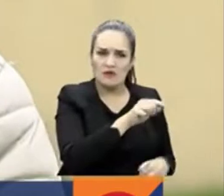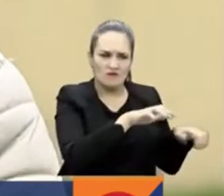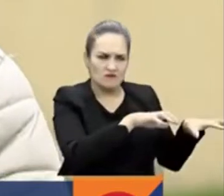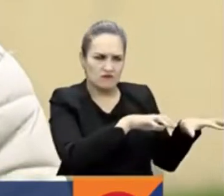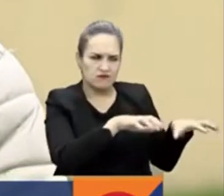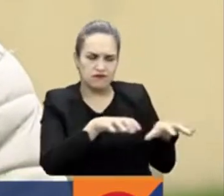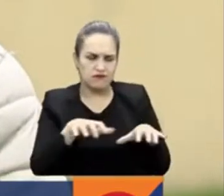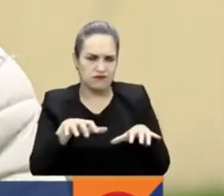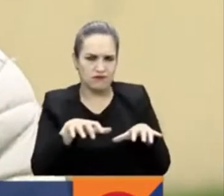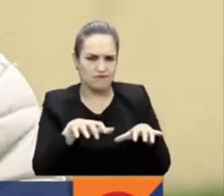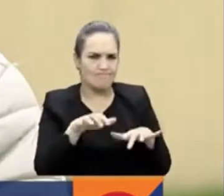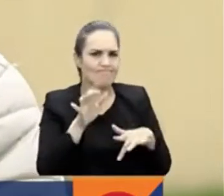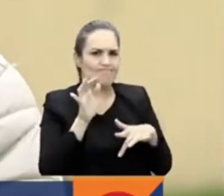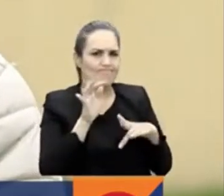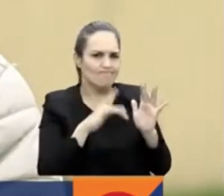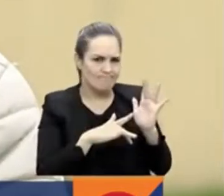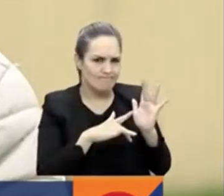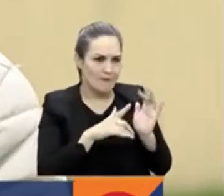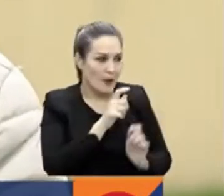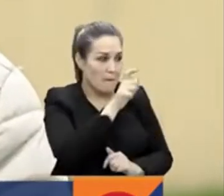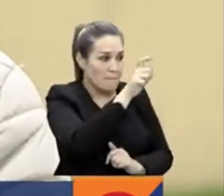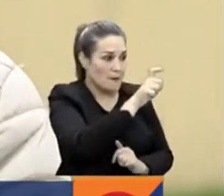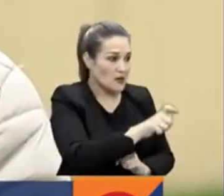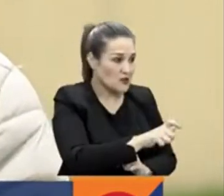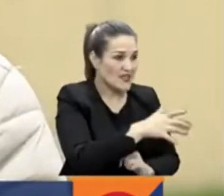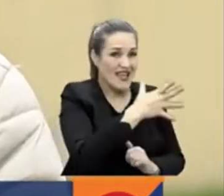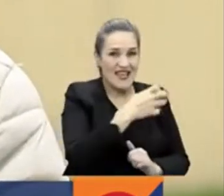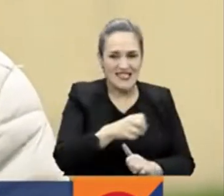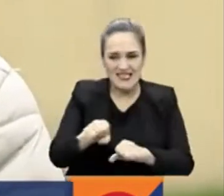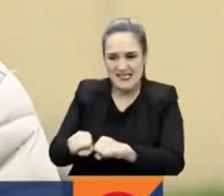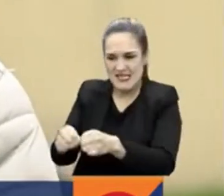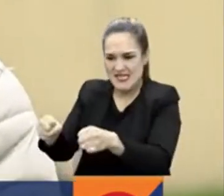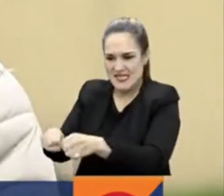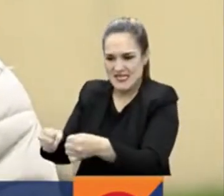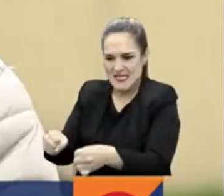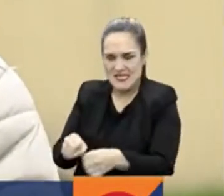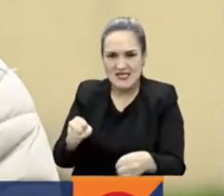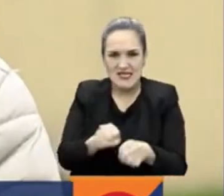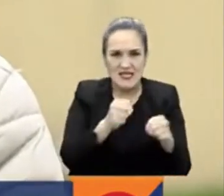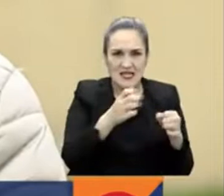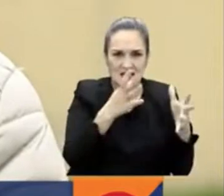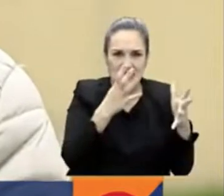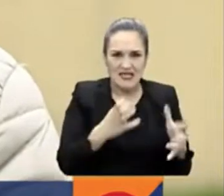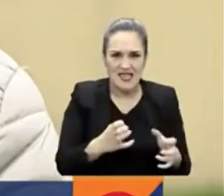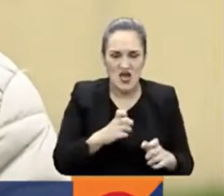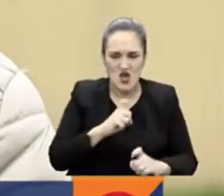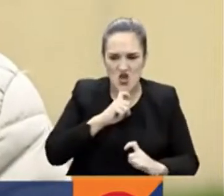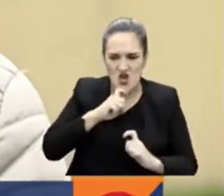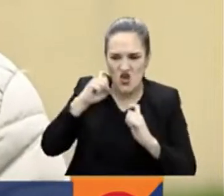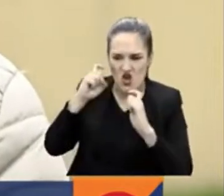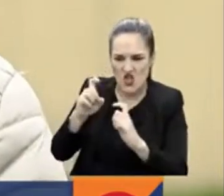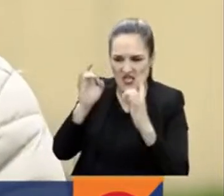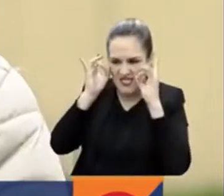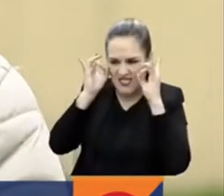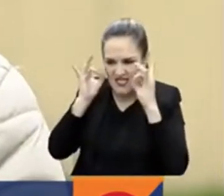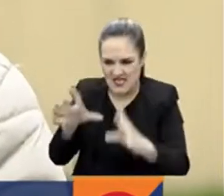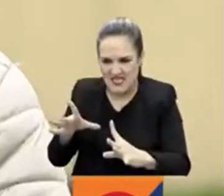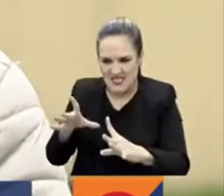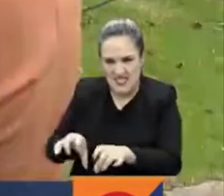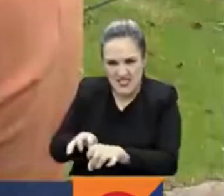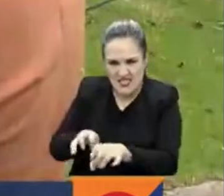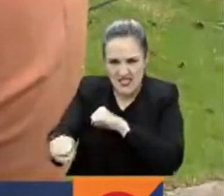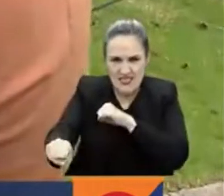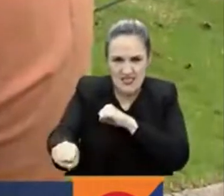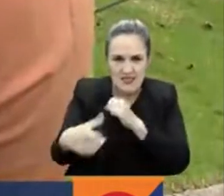comportamental, que es destruir a la víctima de alguna manera. Es ira, es odio desplegado sobre la